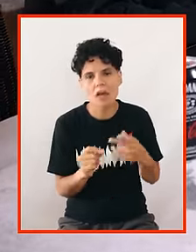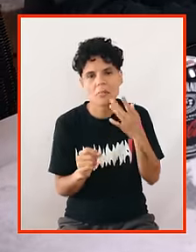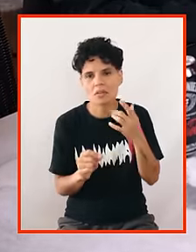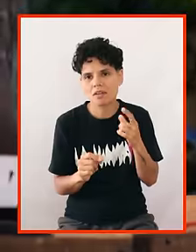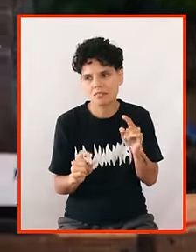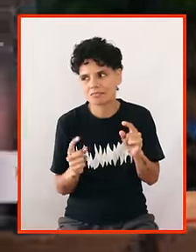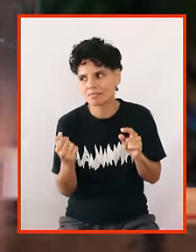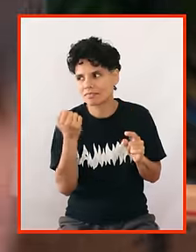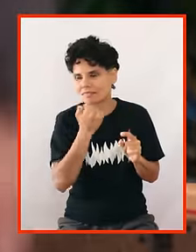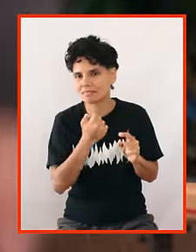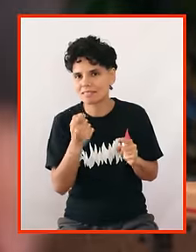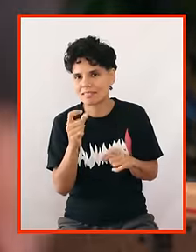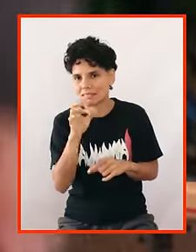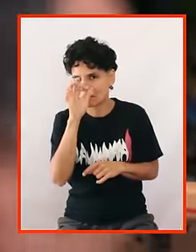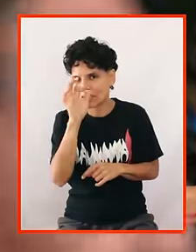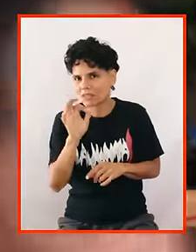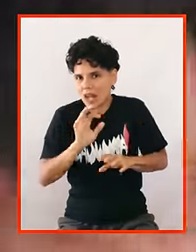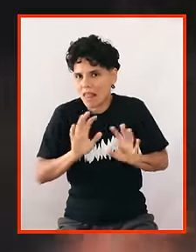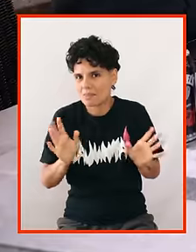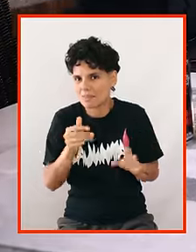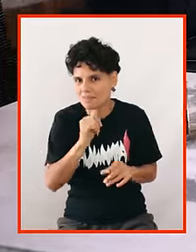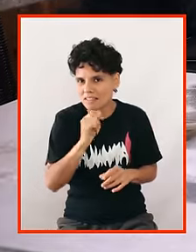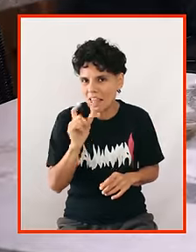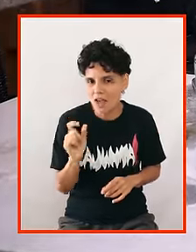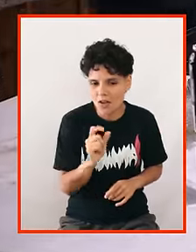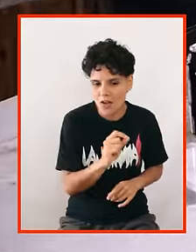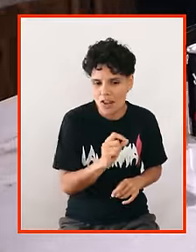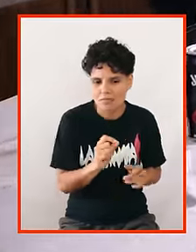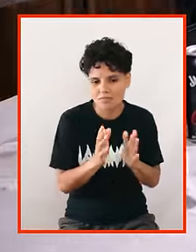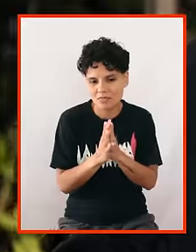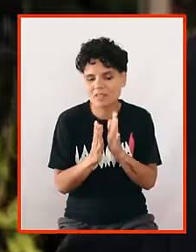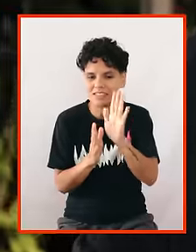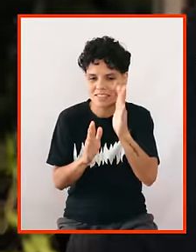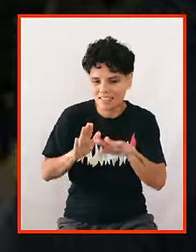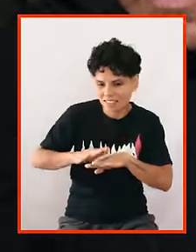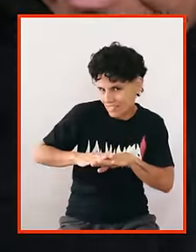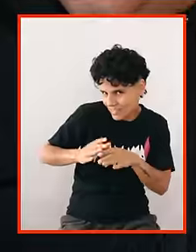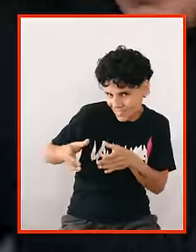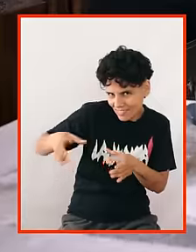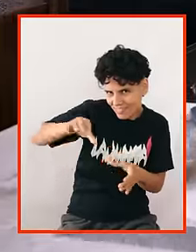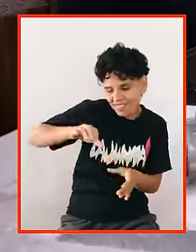pero... solo piscola. Una piscola. Yo se la hago.